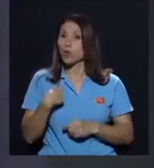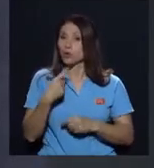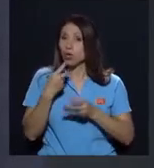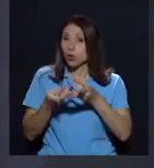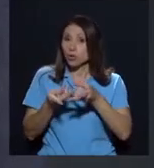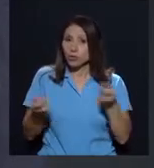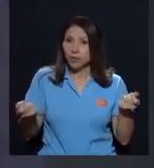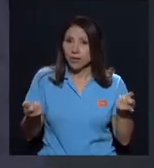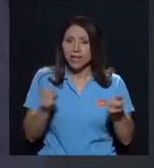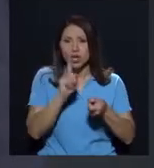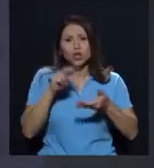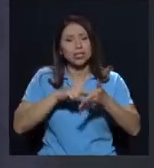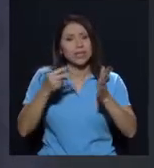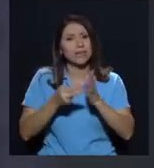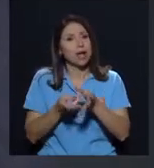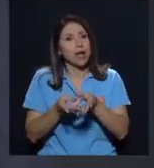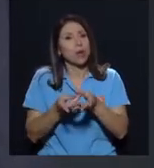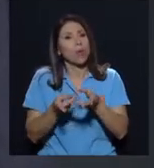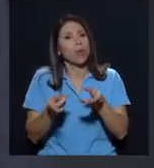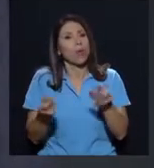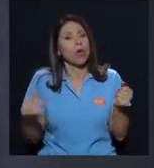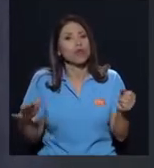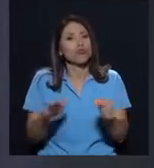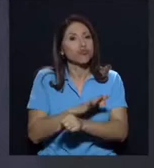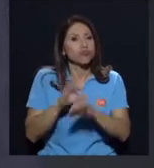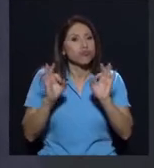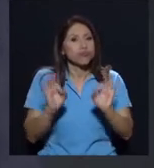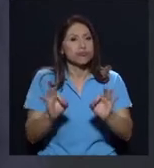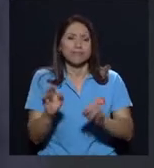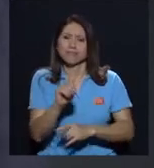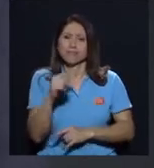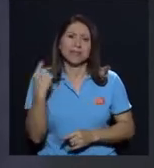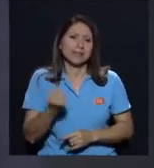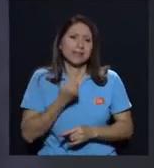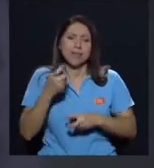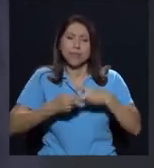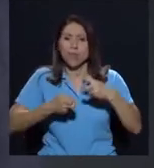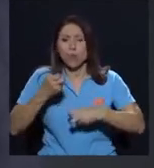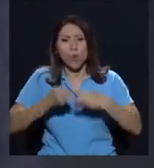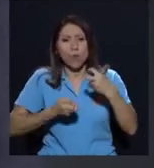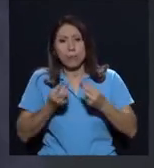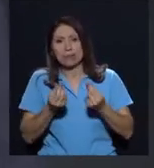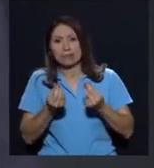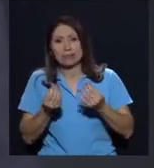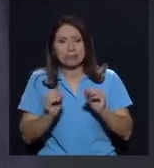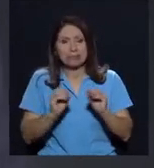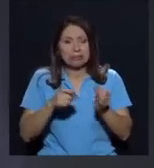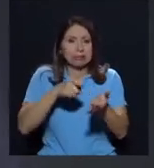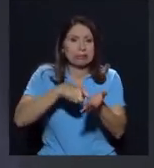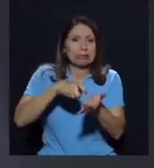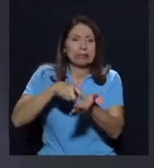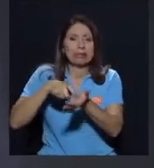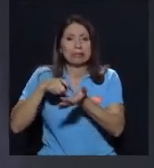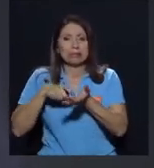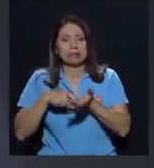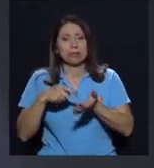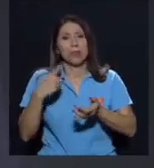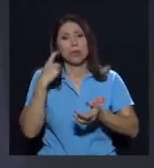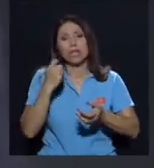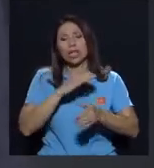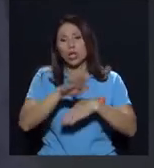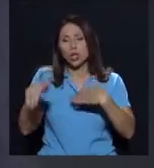vamos a resolver en su totalidad siempre tendremos un problema fiscal en el sentido de que todos los gobiernos tienen